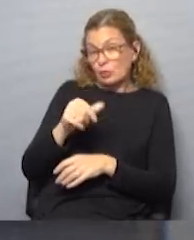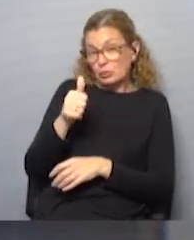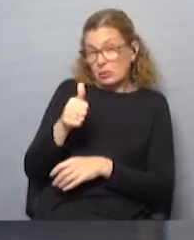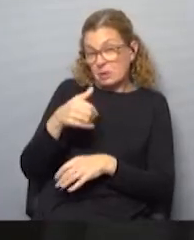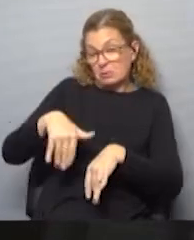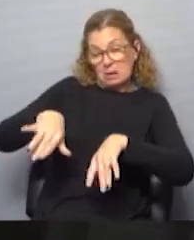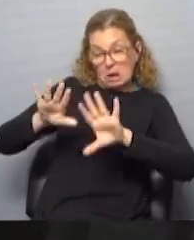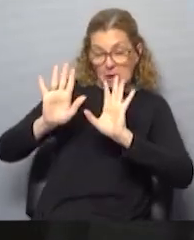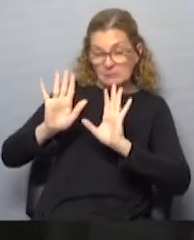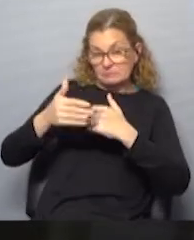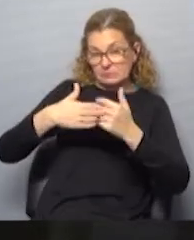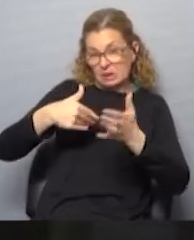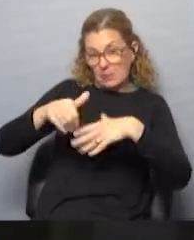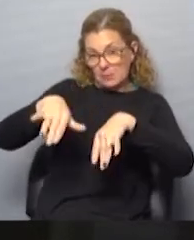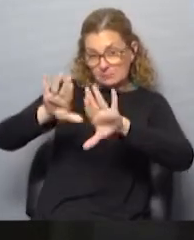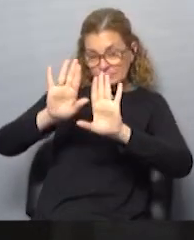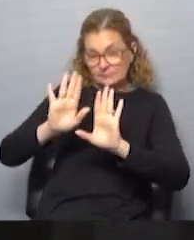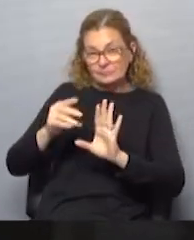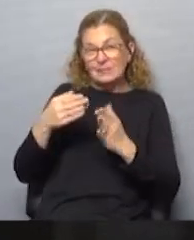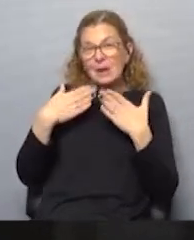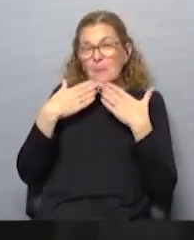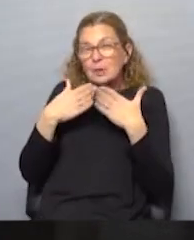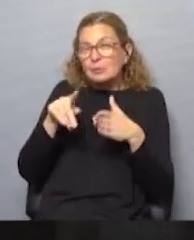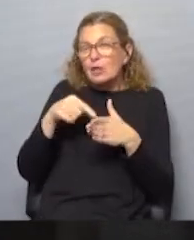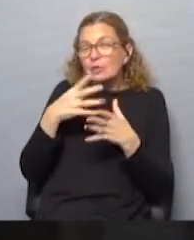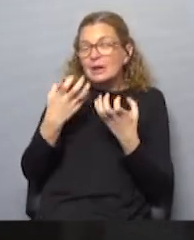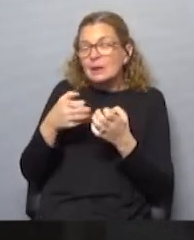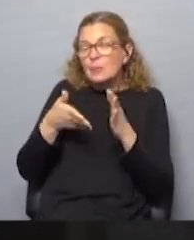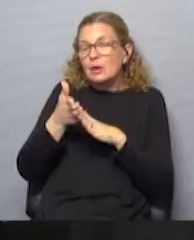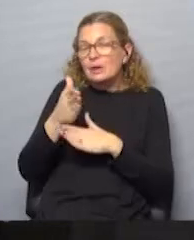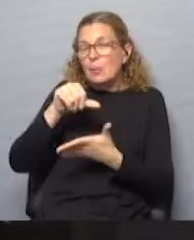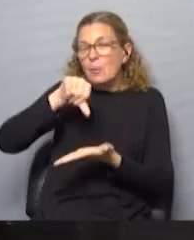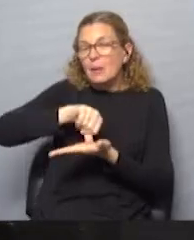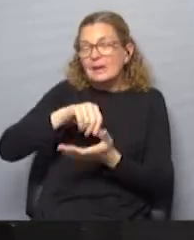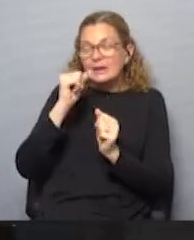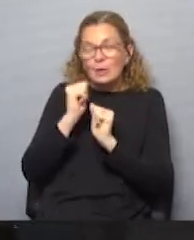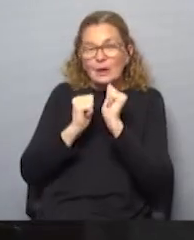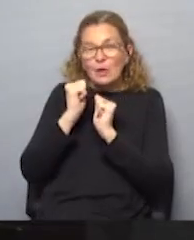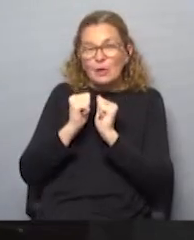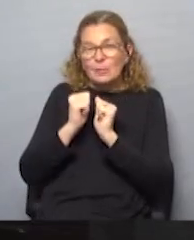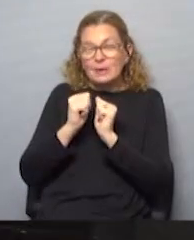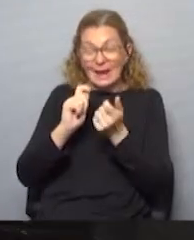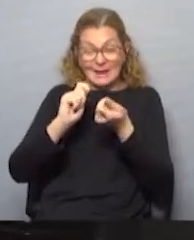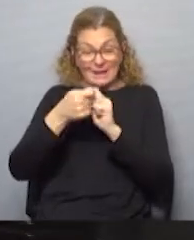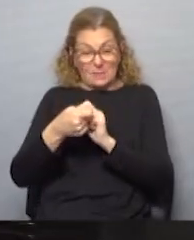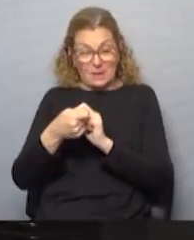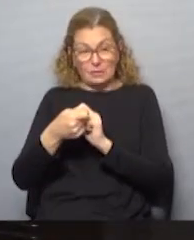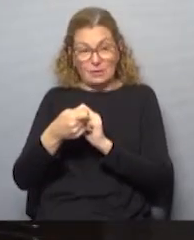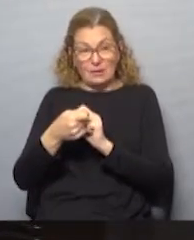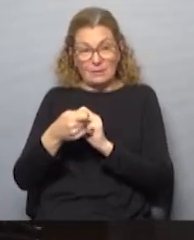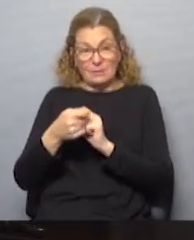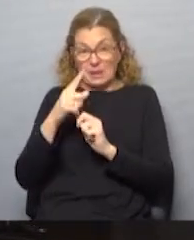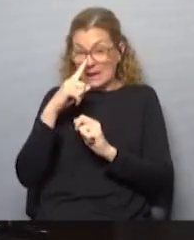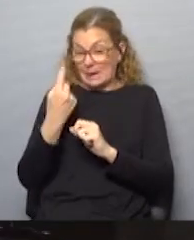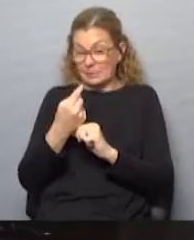sigamos sigamos así la pregunta es hacia dónde queremos ir como país en una economía que está cambiando cada vez más